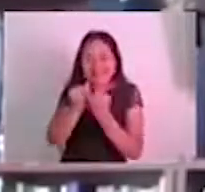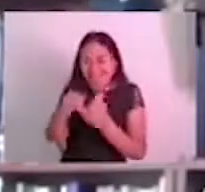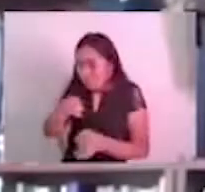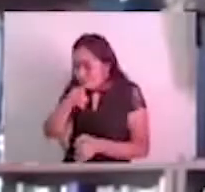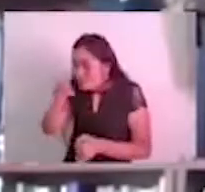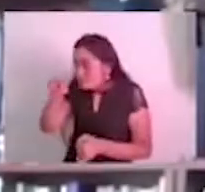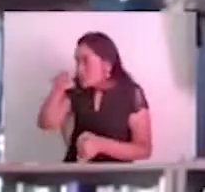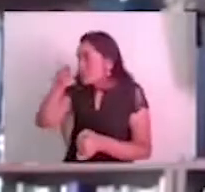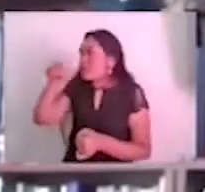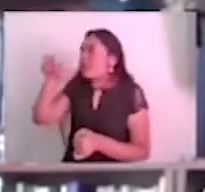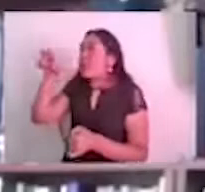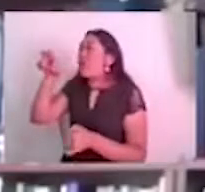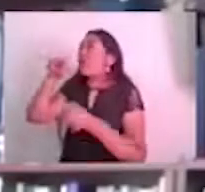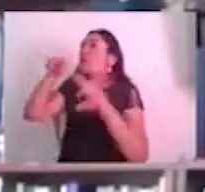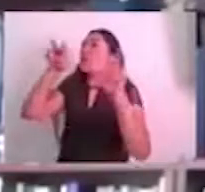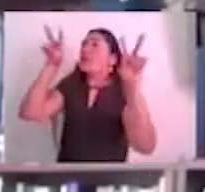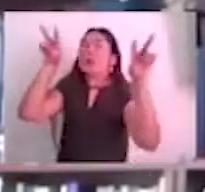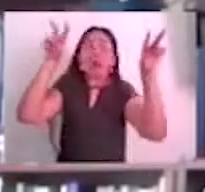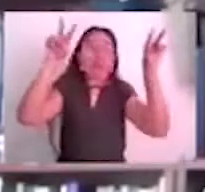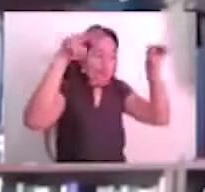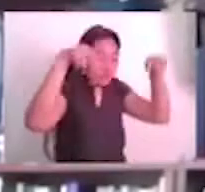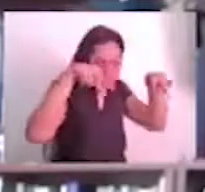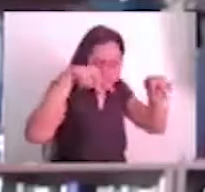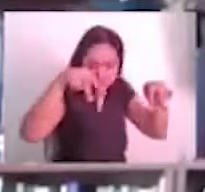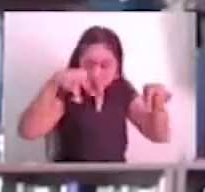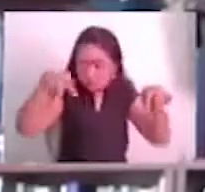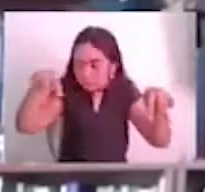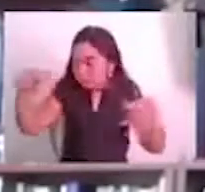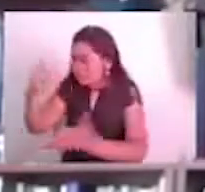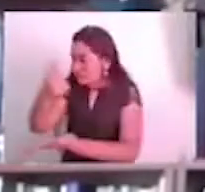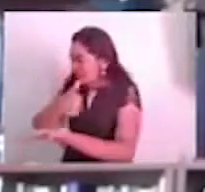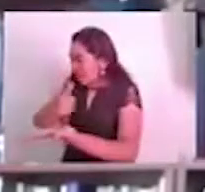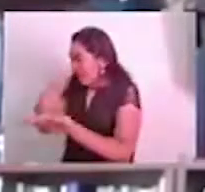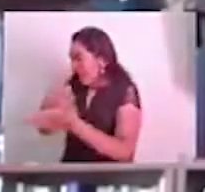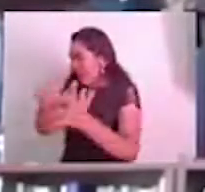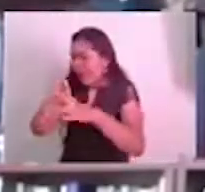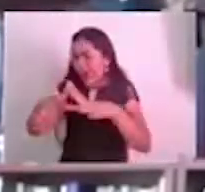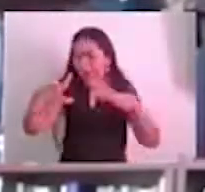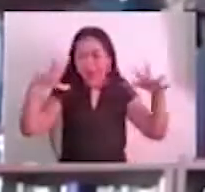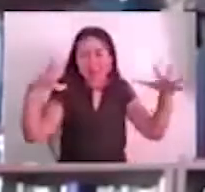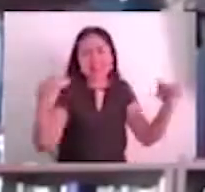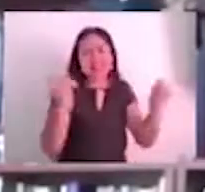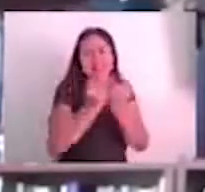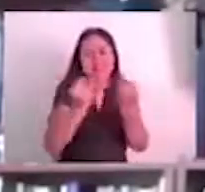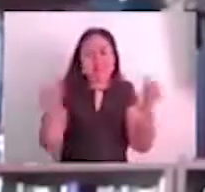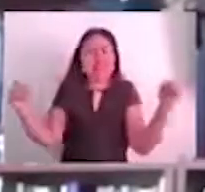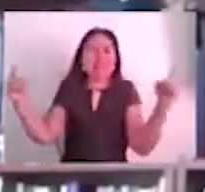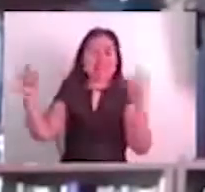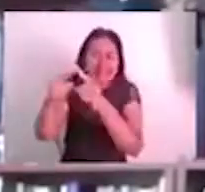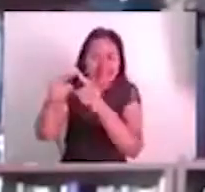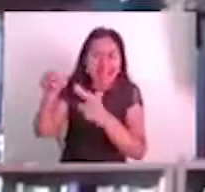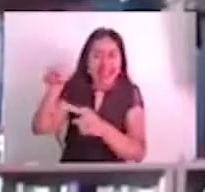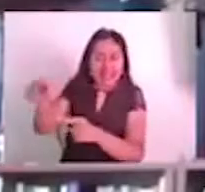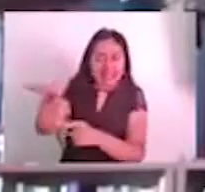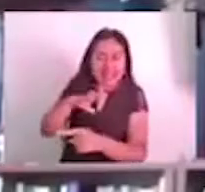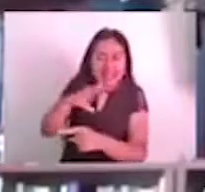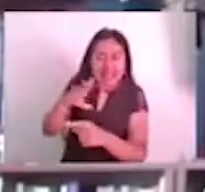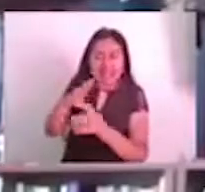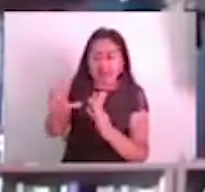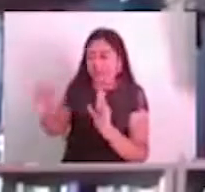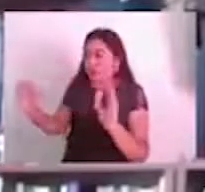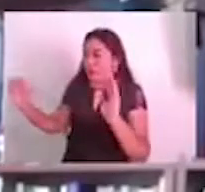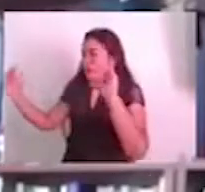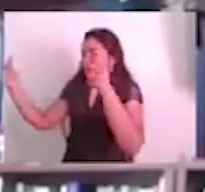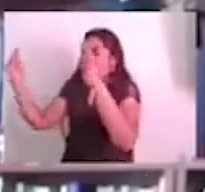para admirar el panorama de la ciudad sagrada, entrar a la Iglesia de los Remedios para indicar que la pirámide, la estructura